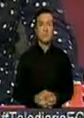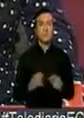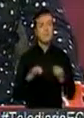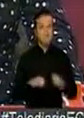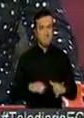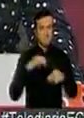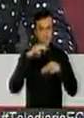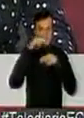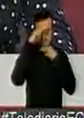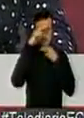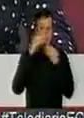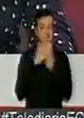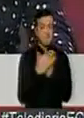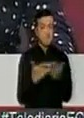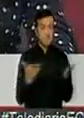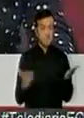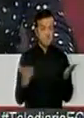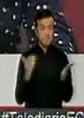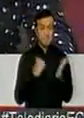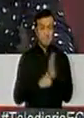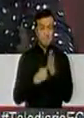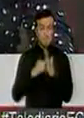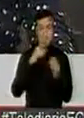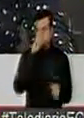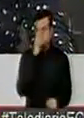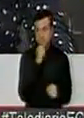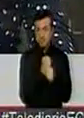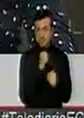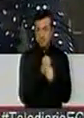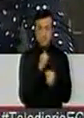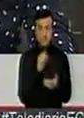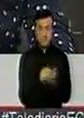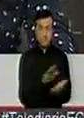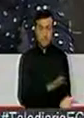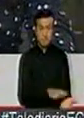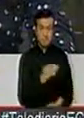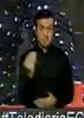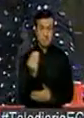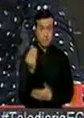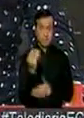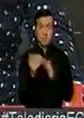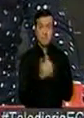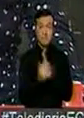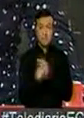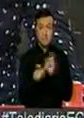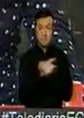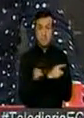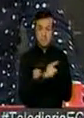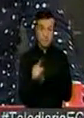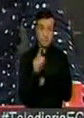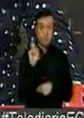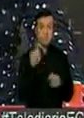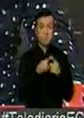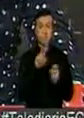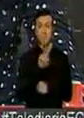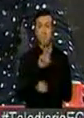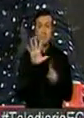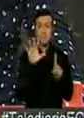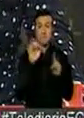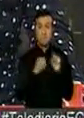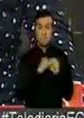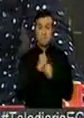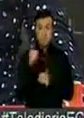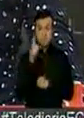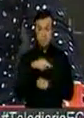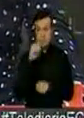Continuamos con más información nacional. El Ministerio de Trabajo con el proyecto Empleo Joven capacita a las personas de hasta 26 años de edad para que obtengan